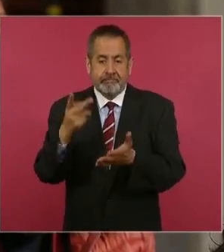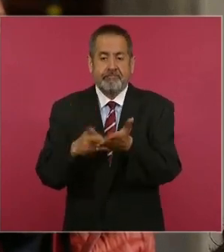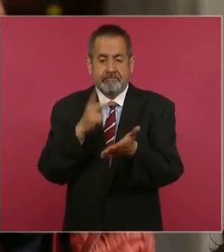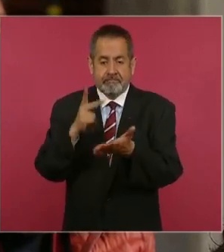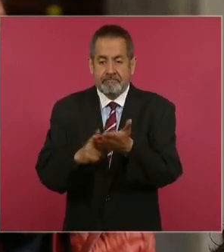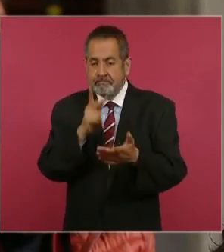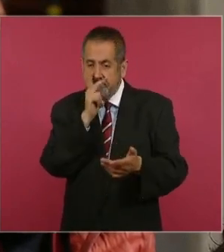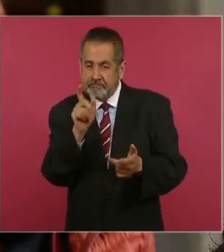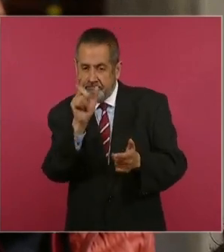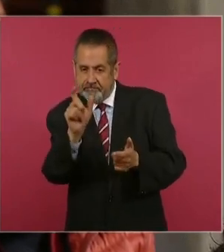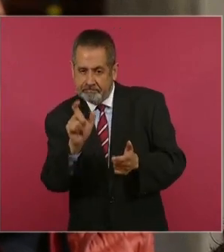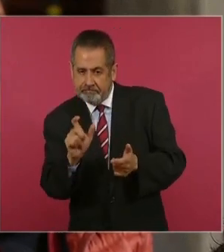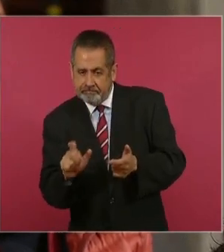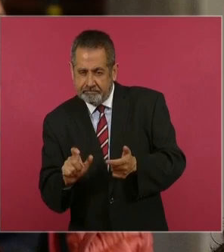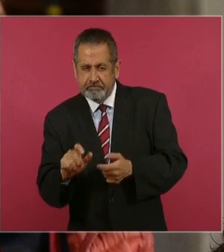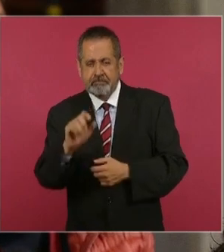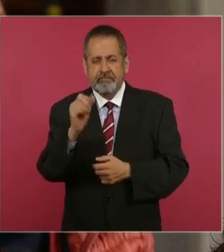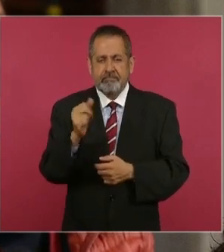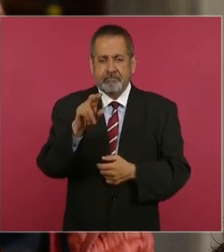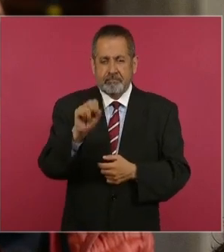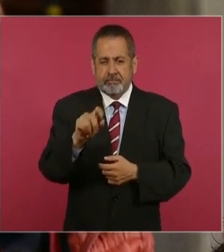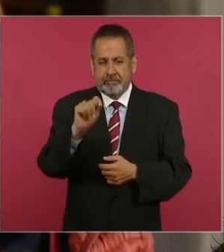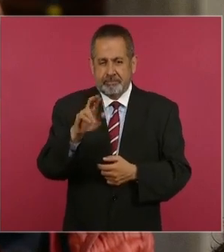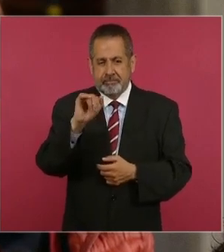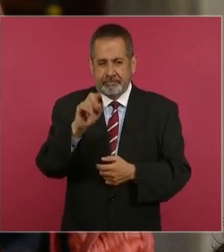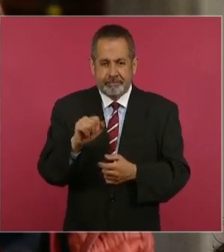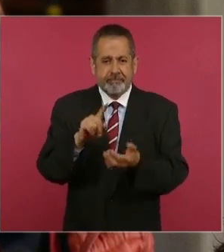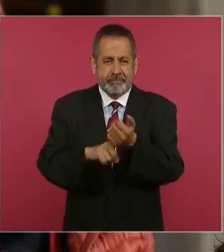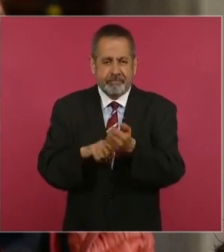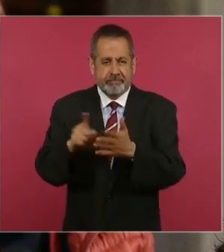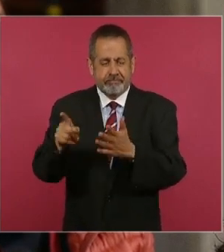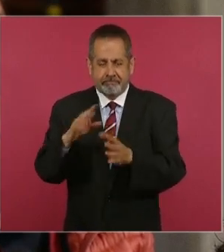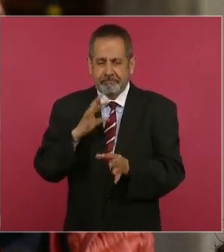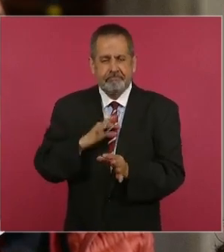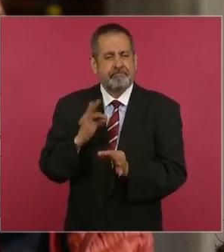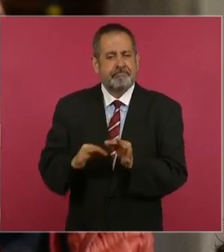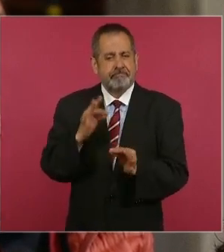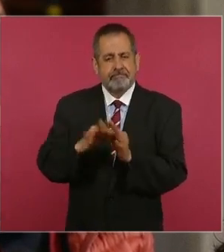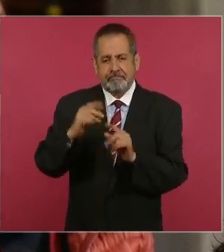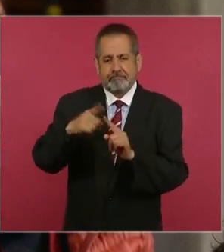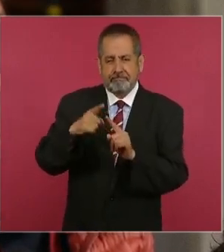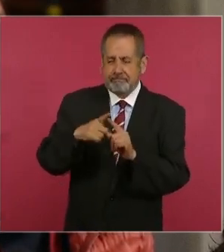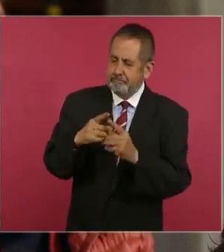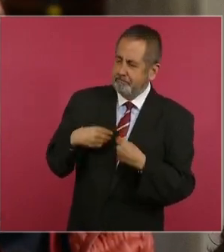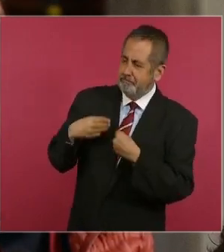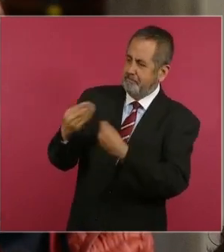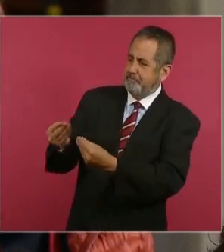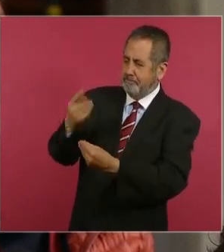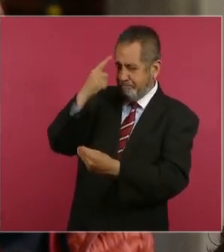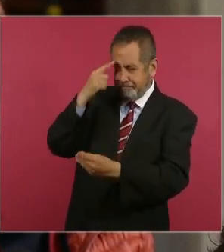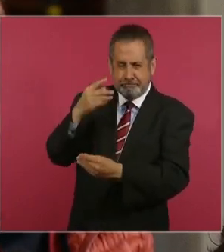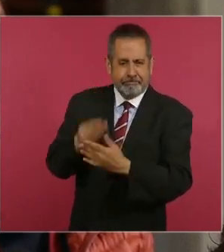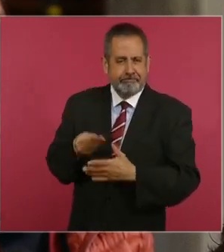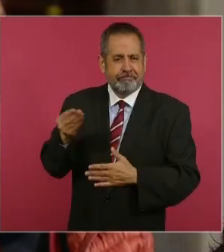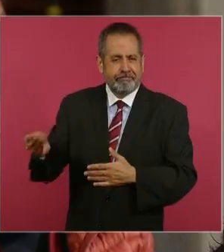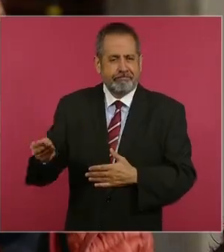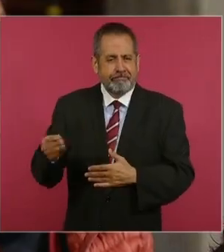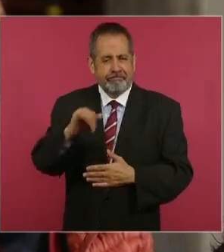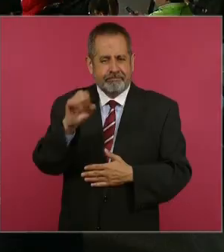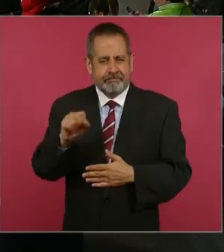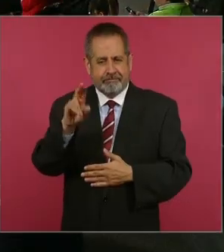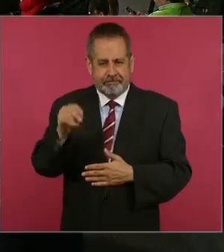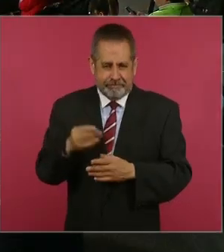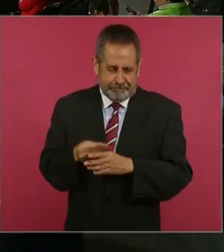ocasiones Aquí está este pues la tarea y si gusta pues ya se la compartí a Jesús